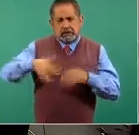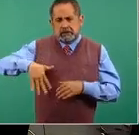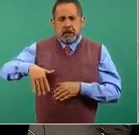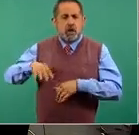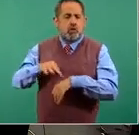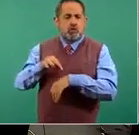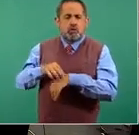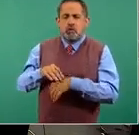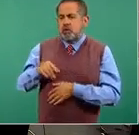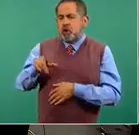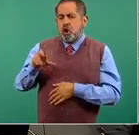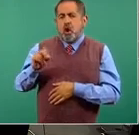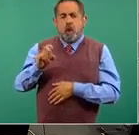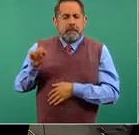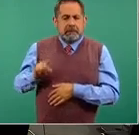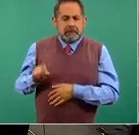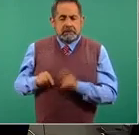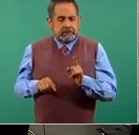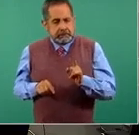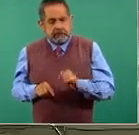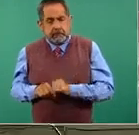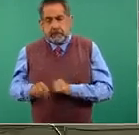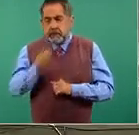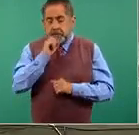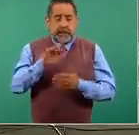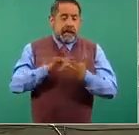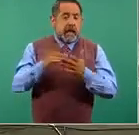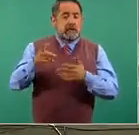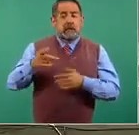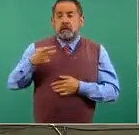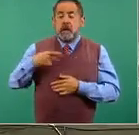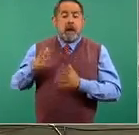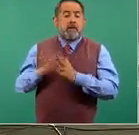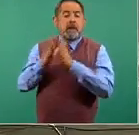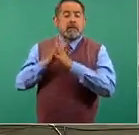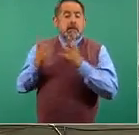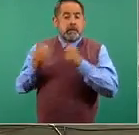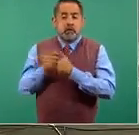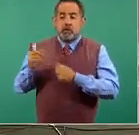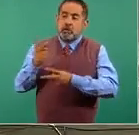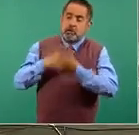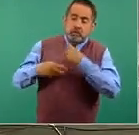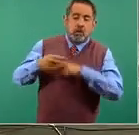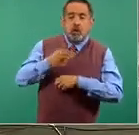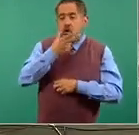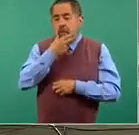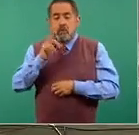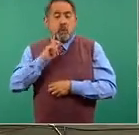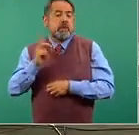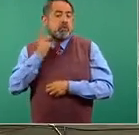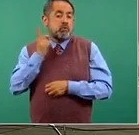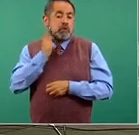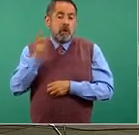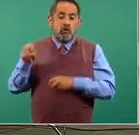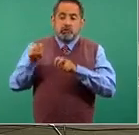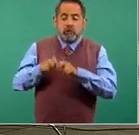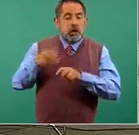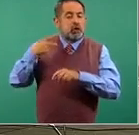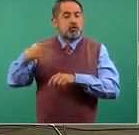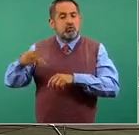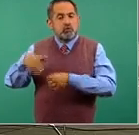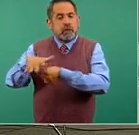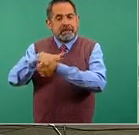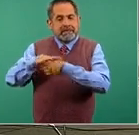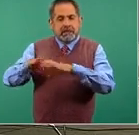doctor López Ridaura, pero también quiero agradecer públicamente la participación incluso de legisladoras y legisladores que en sus propios